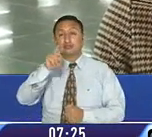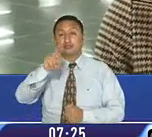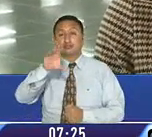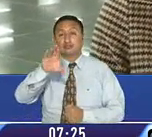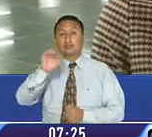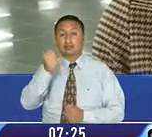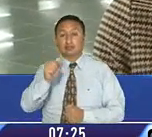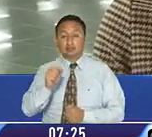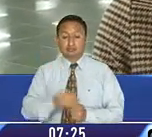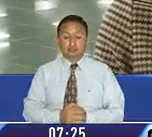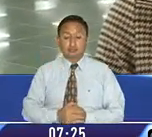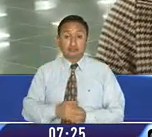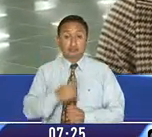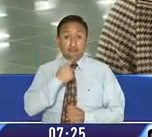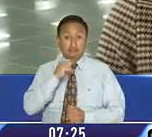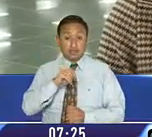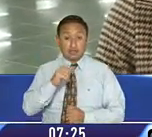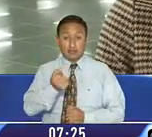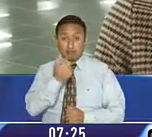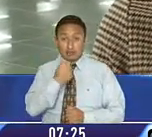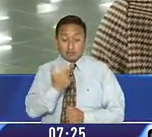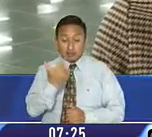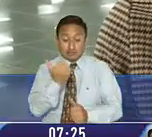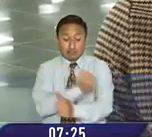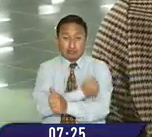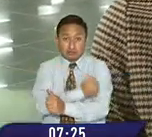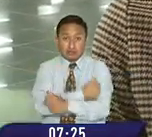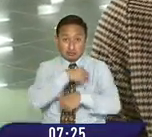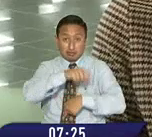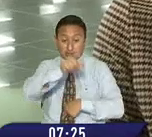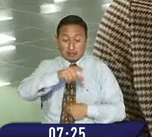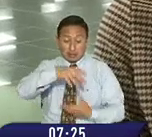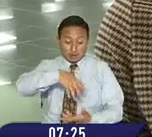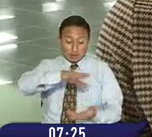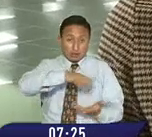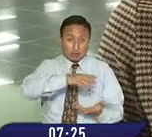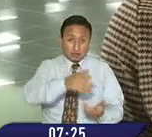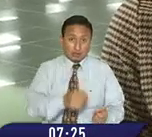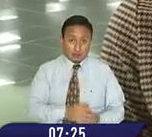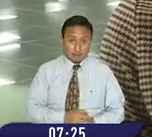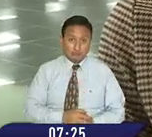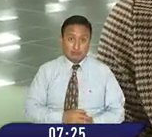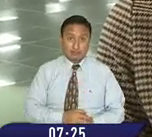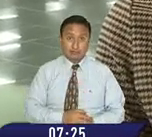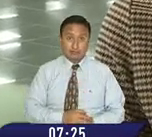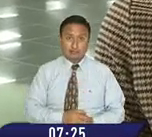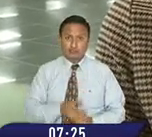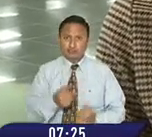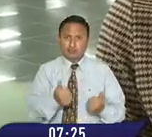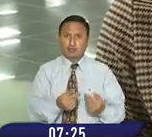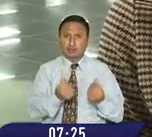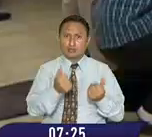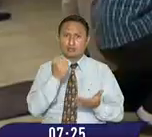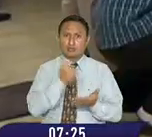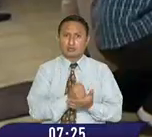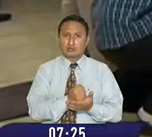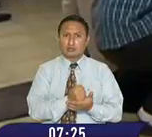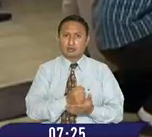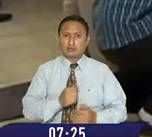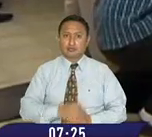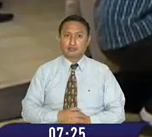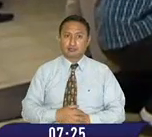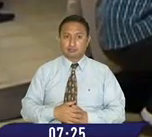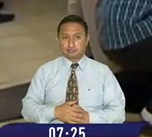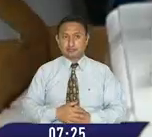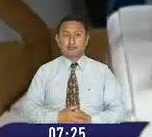van a dispensarse a nuestros pacientes, que son nuestra razón de ser, tendrán la mejor calidad.